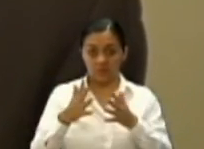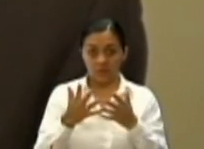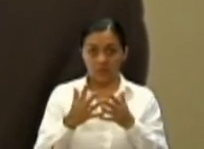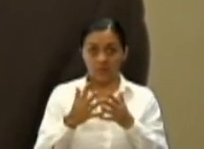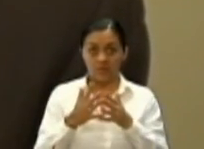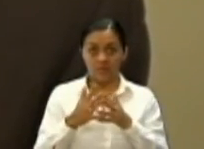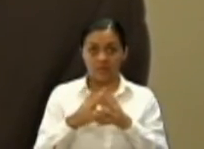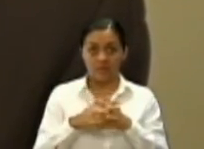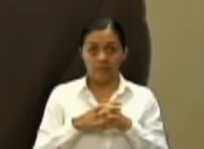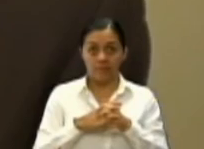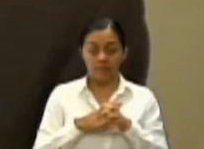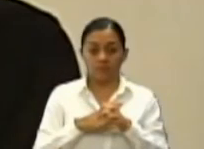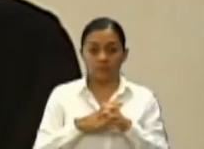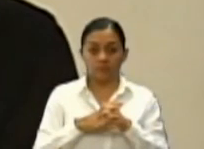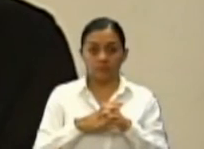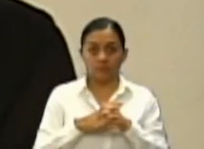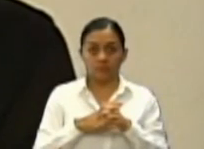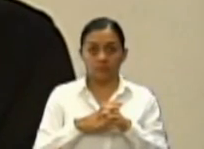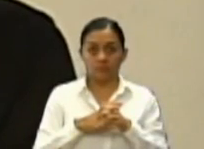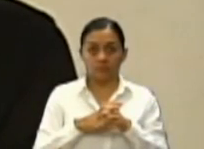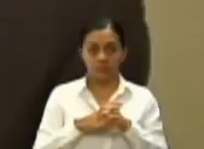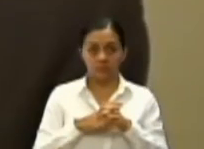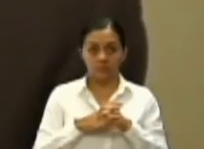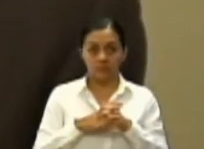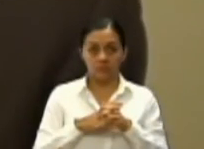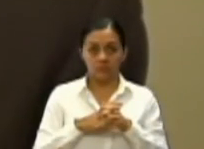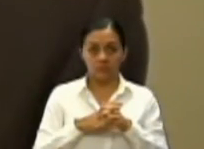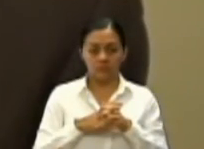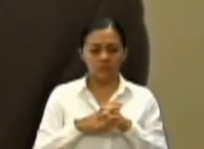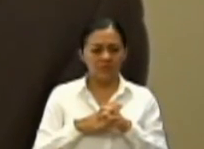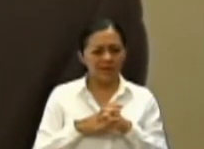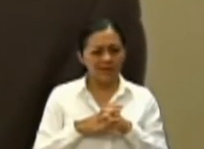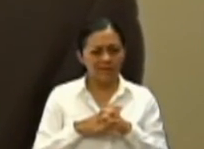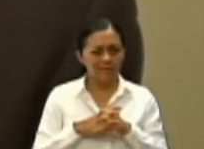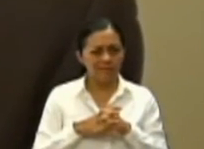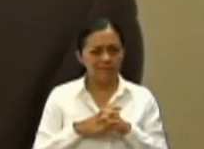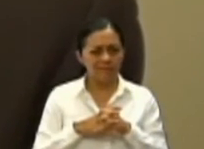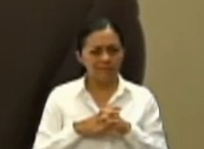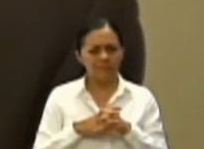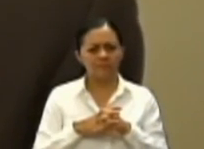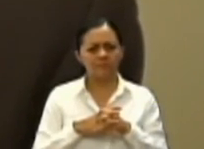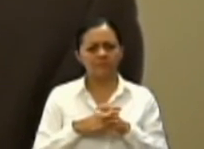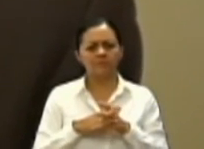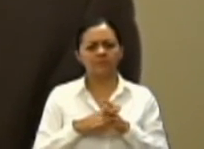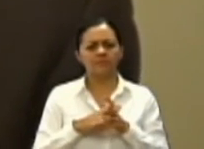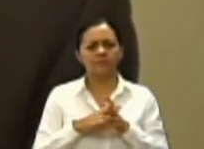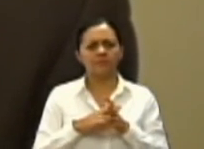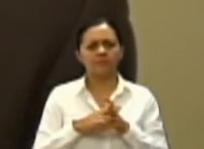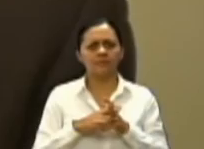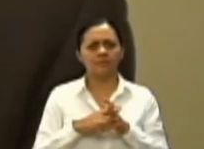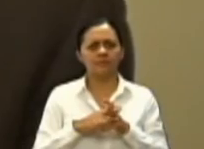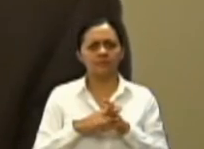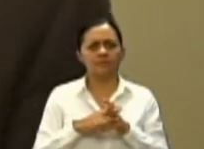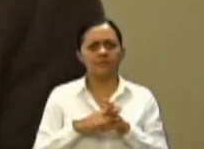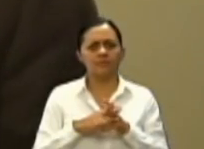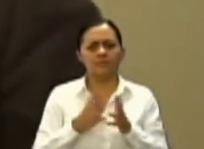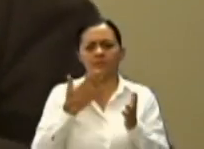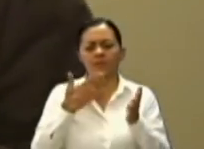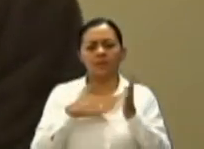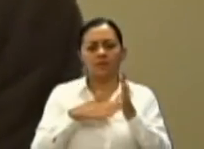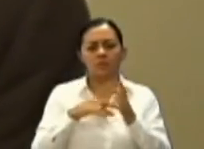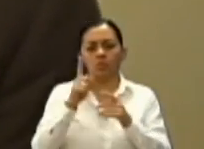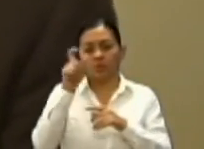como filtran imposible hacer es el pueblo que tiene que reaccionar si hay algún patán que